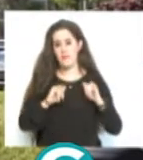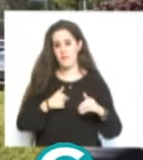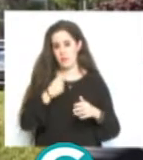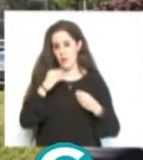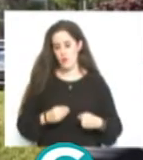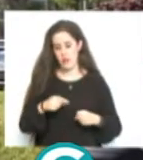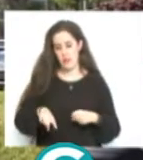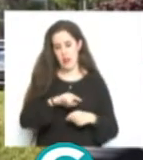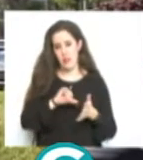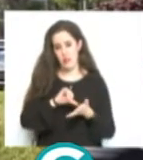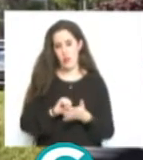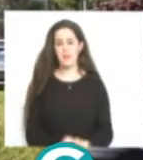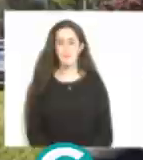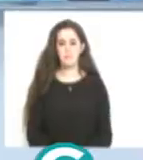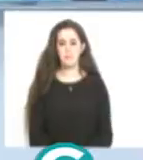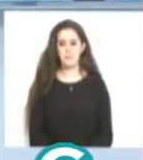ciudad.